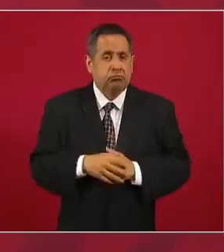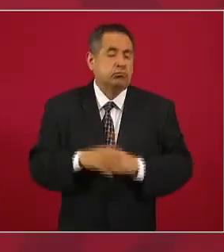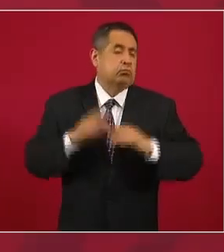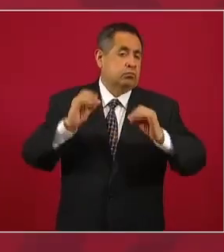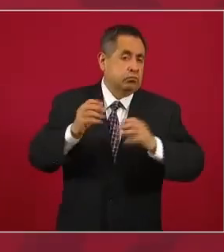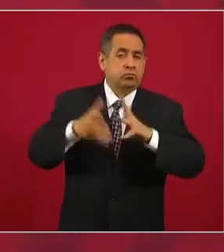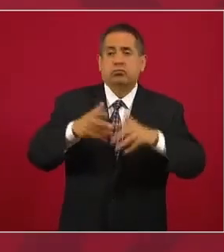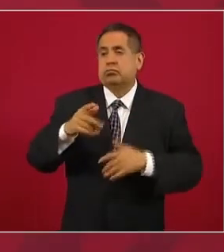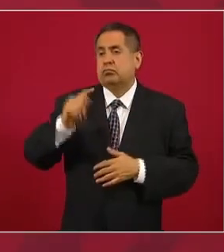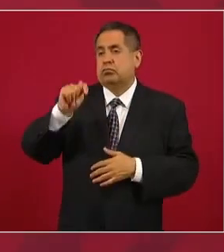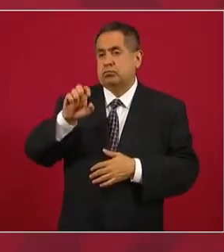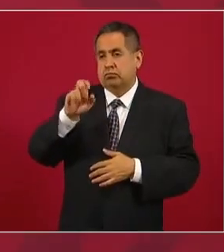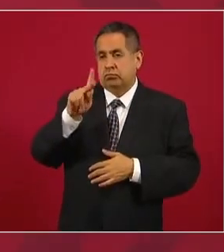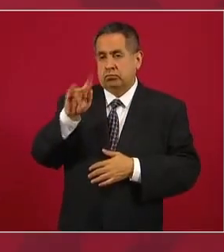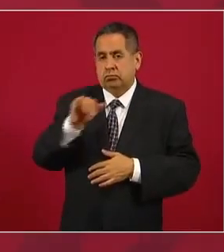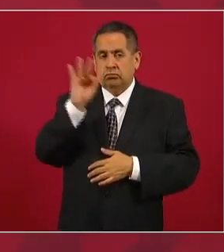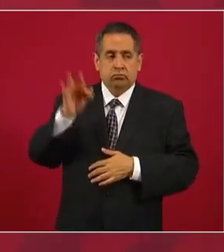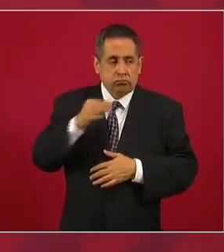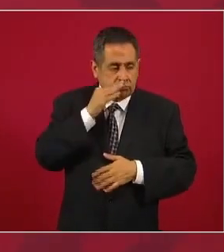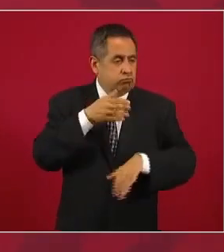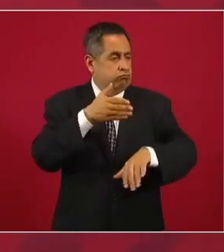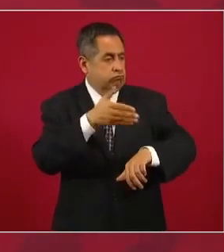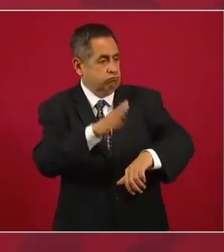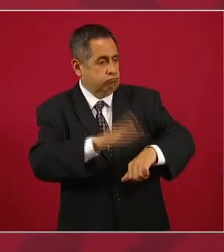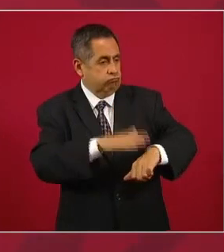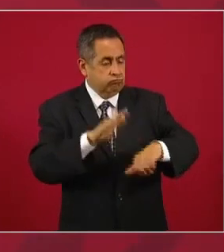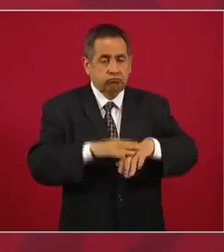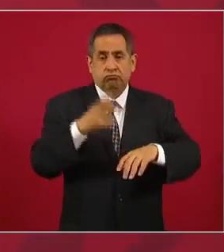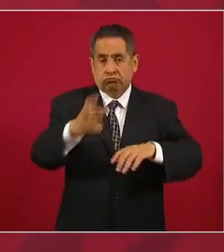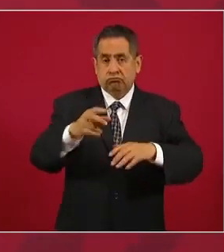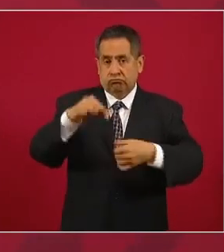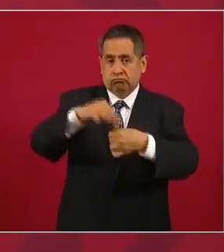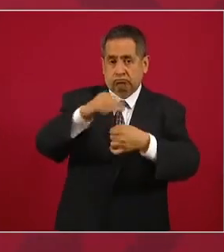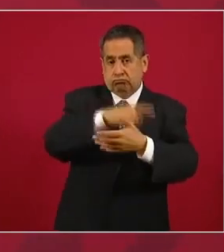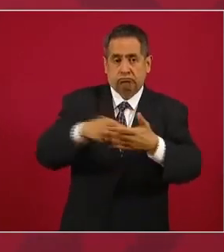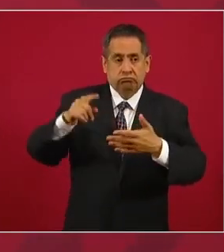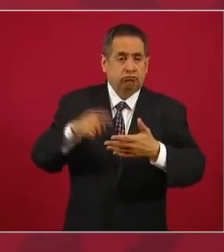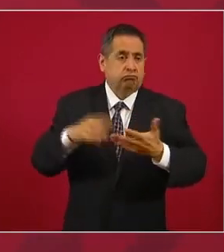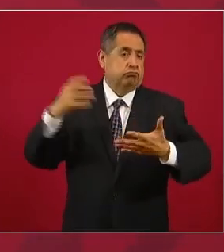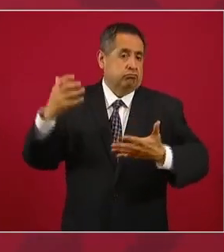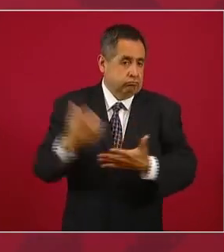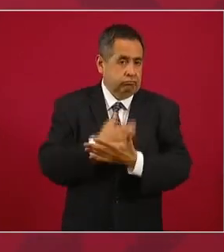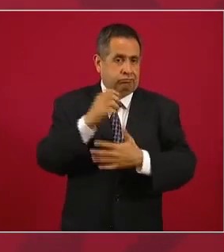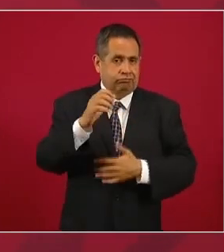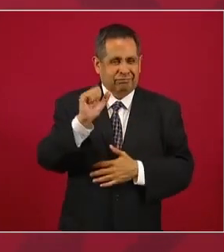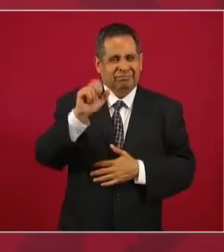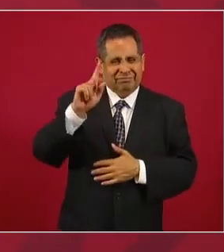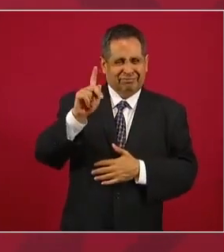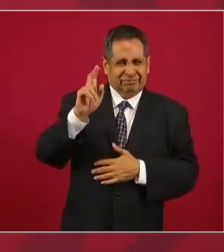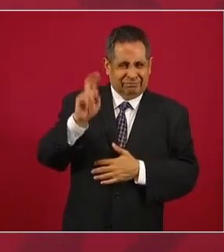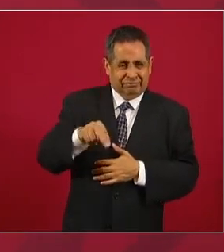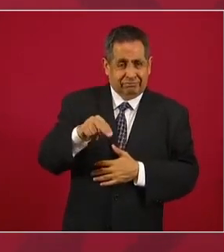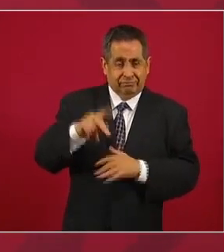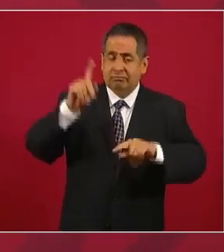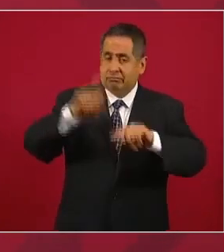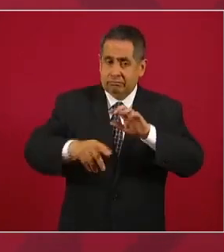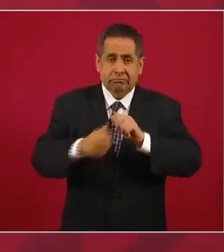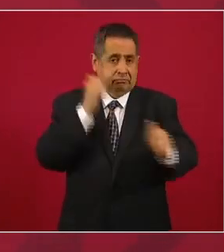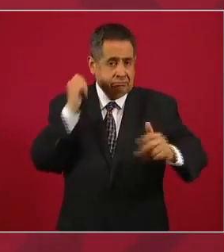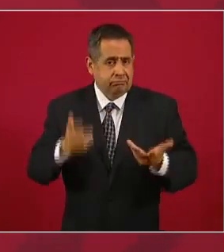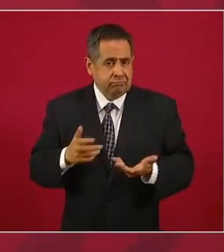Tribunal Electoral a anular la elección, como en ese tiempo desde la